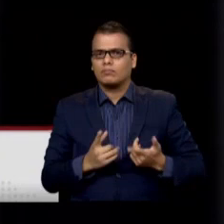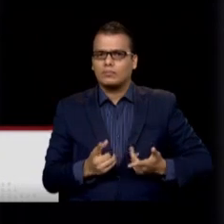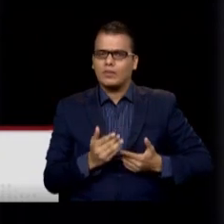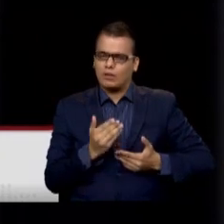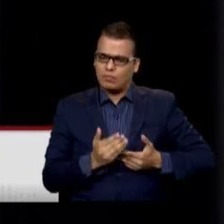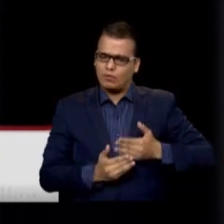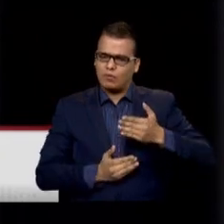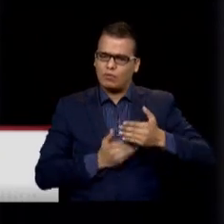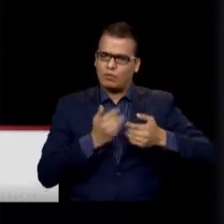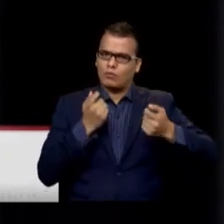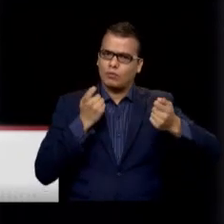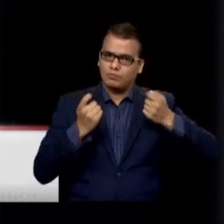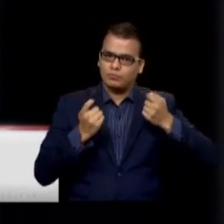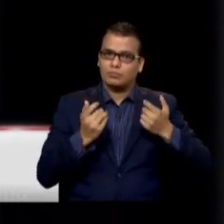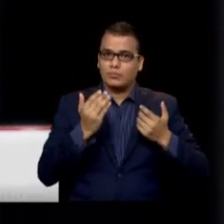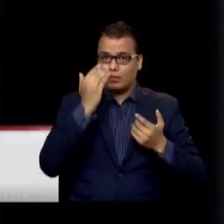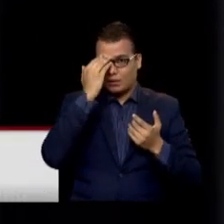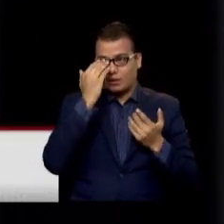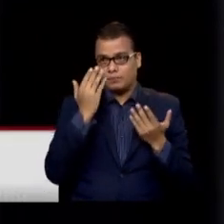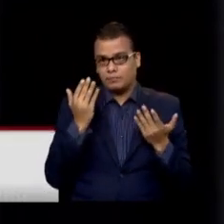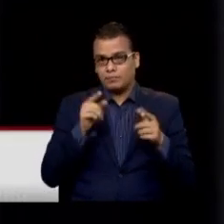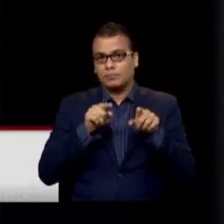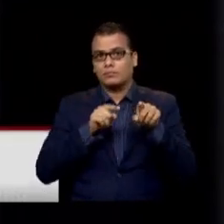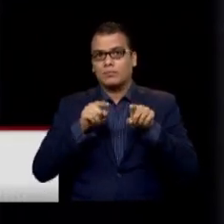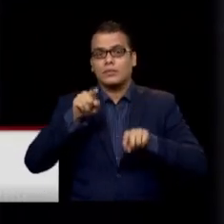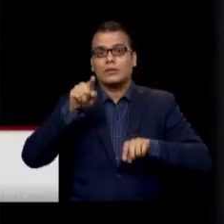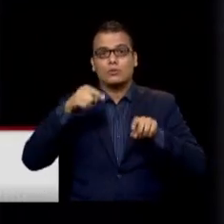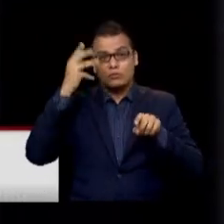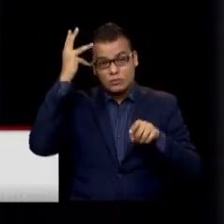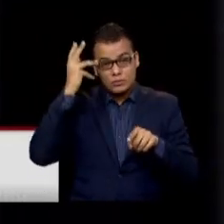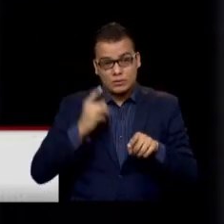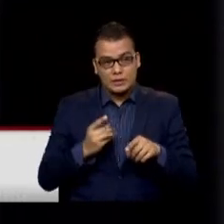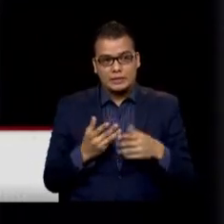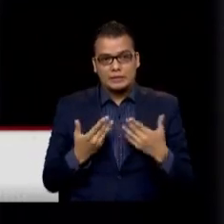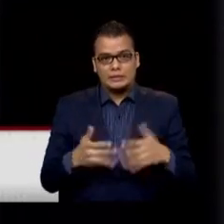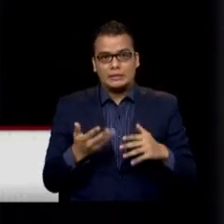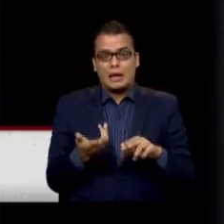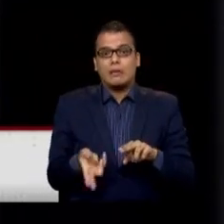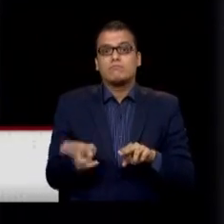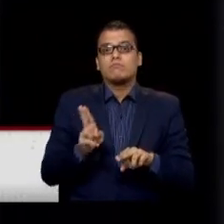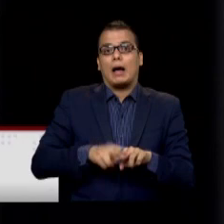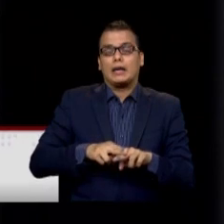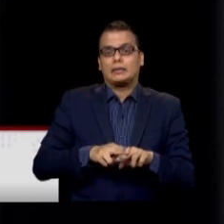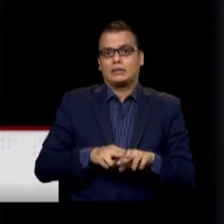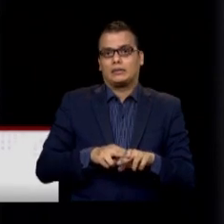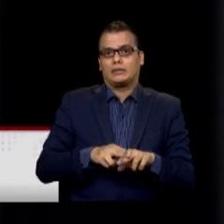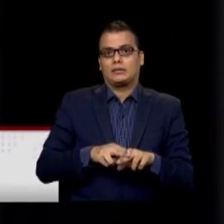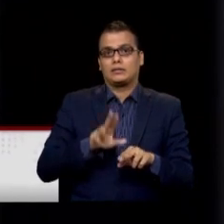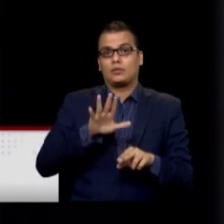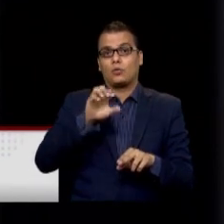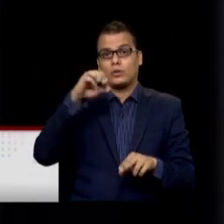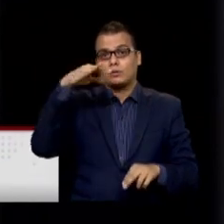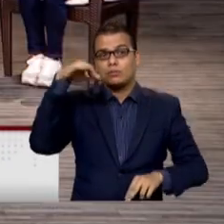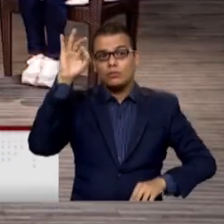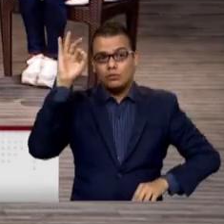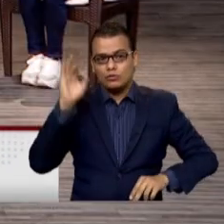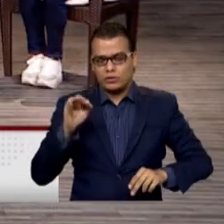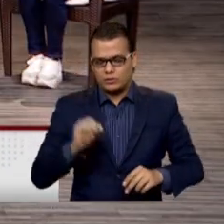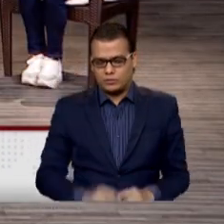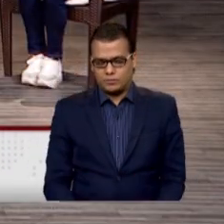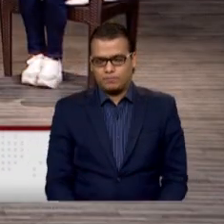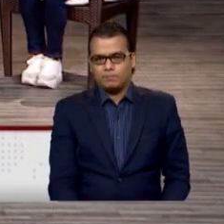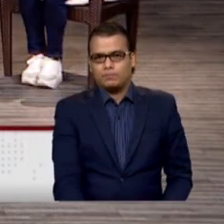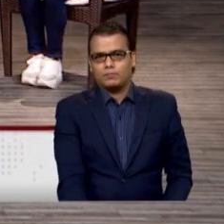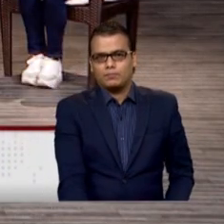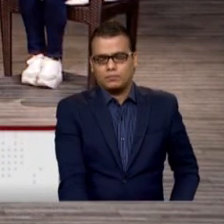pesar de que hay días como hoy donde tenemos el doble de los casos de ayer. Alcalde Jorge Iván Ospina, precisamente hemos tenido incluso